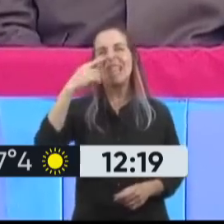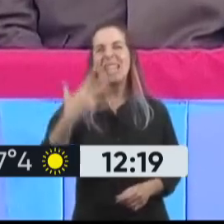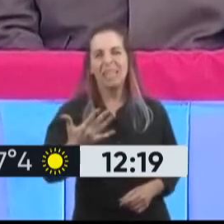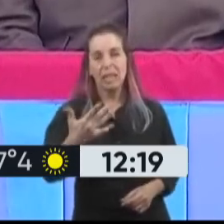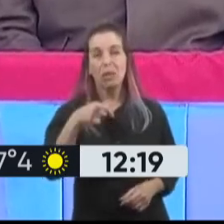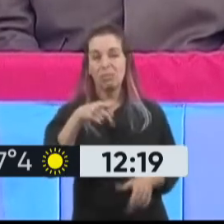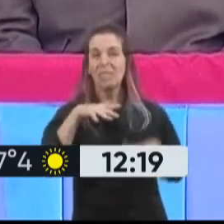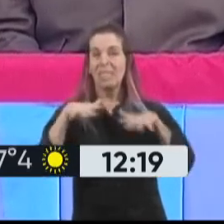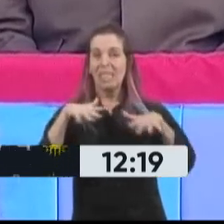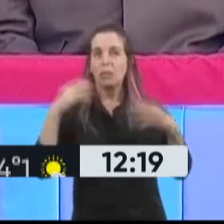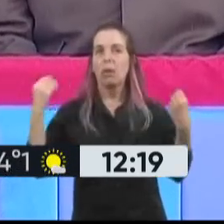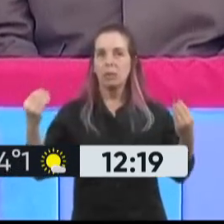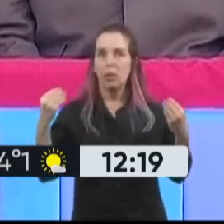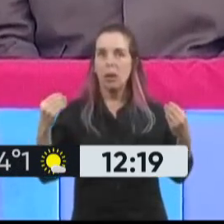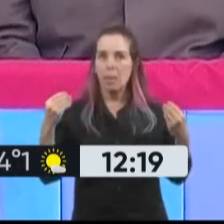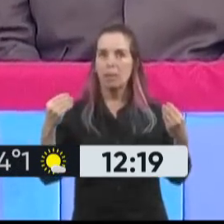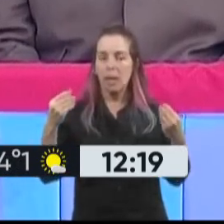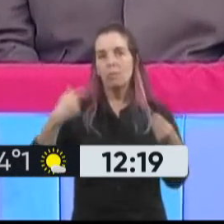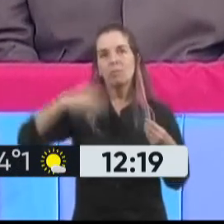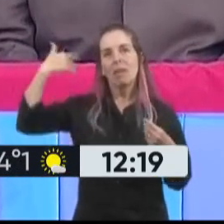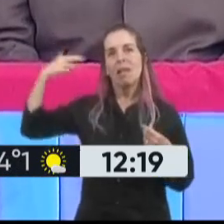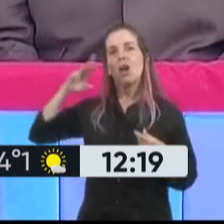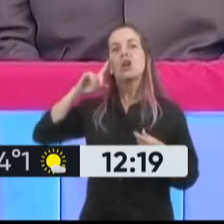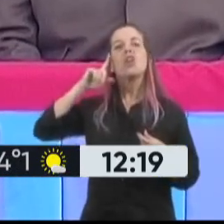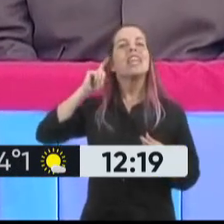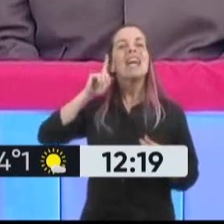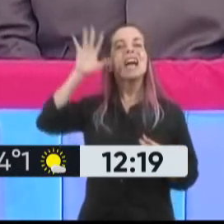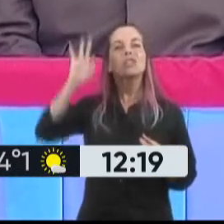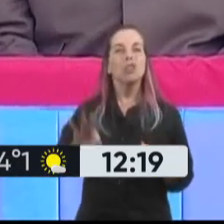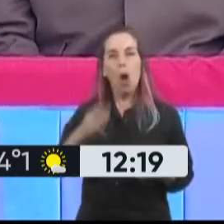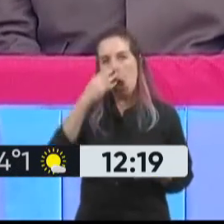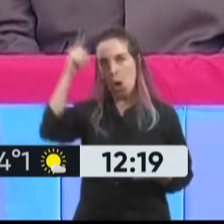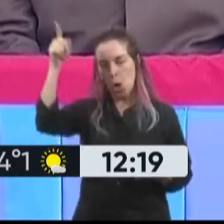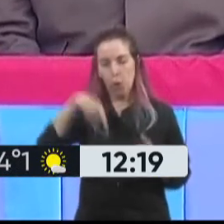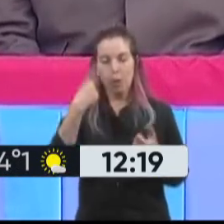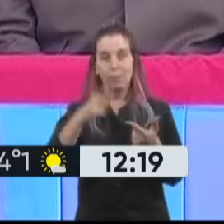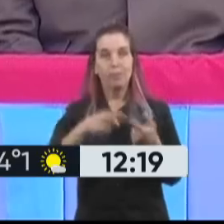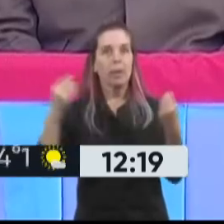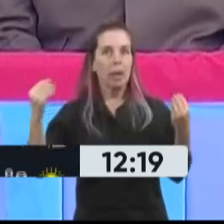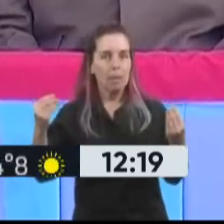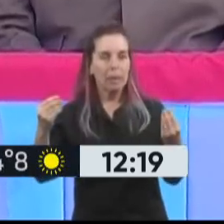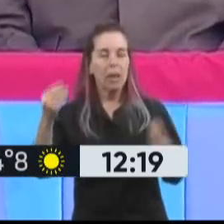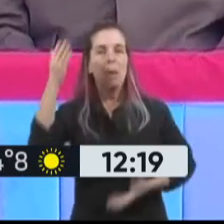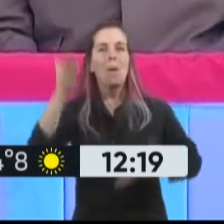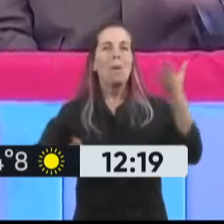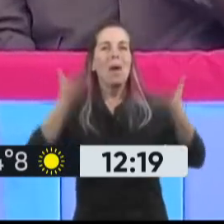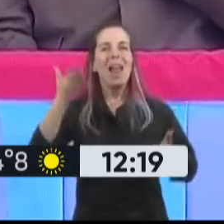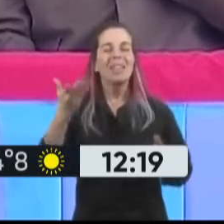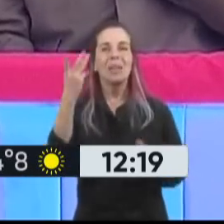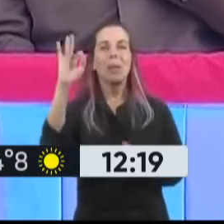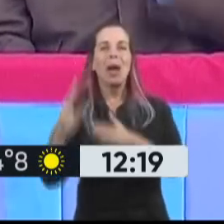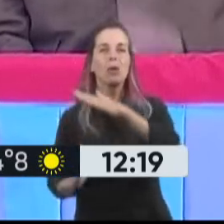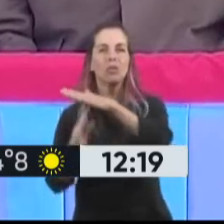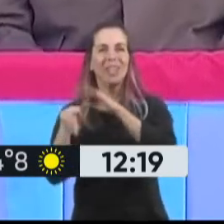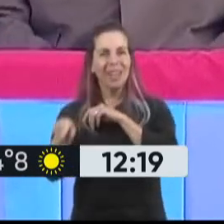en la cual terminó con el llamado Rodrigazo. Dentro del balance del Banco Central